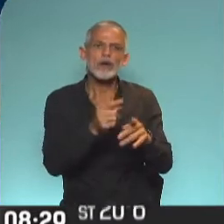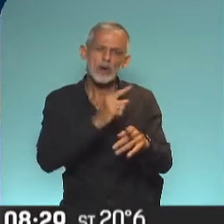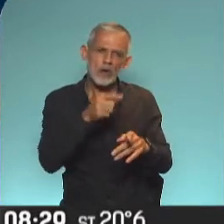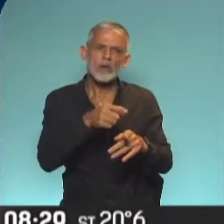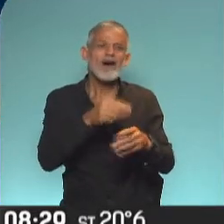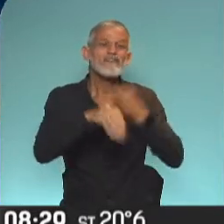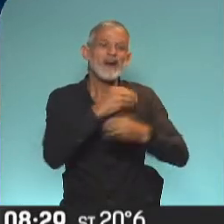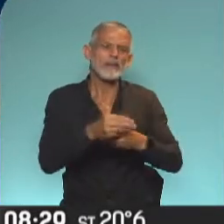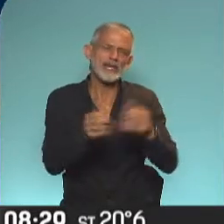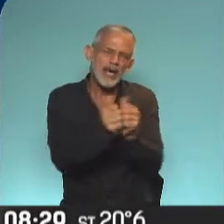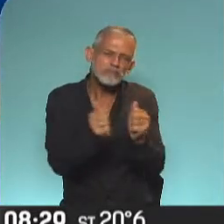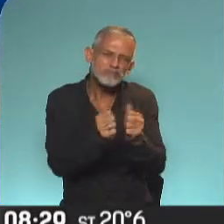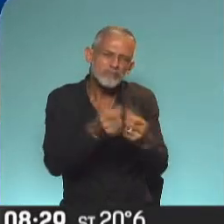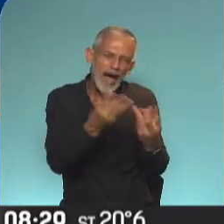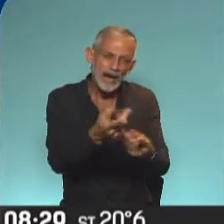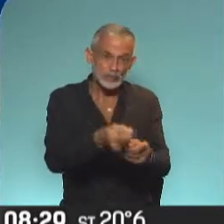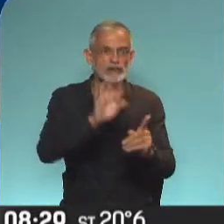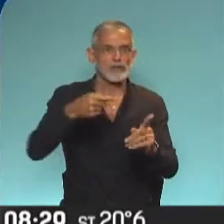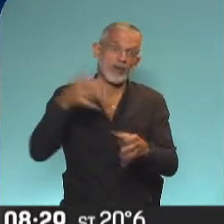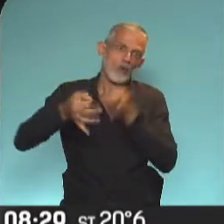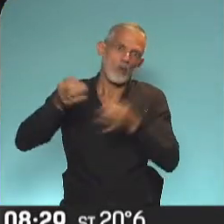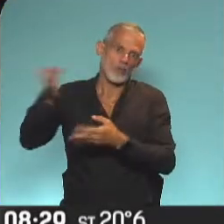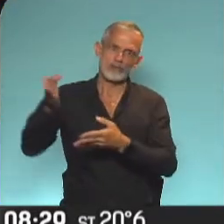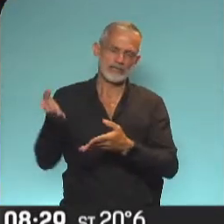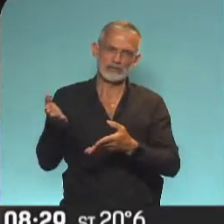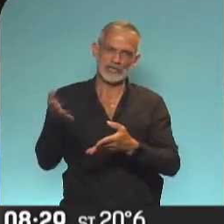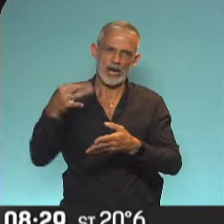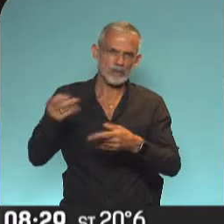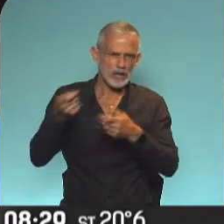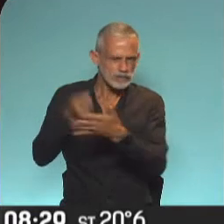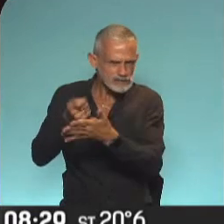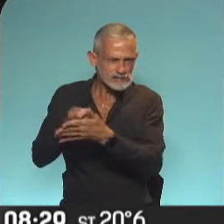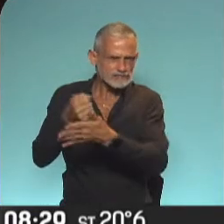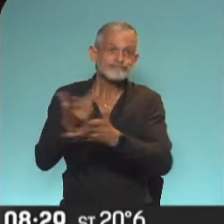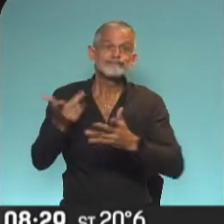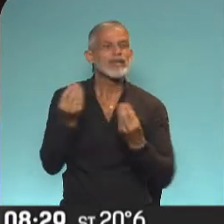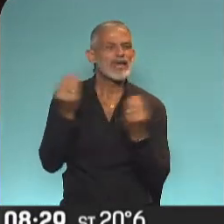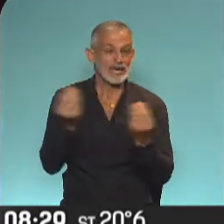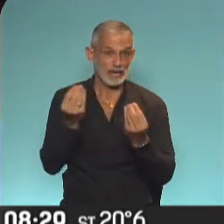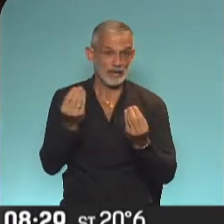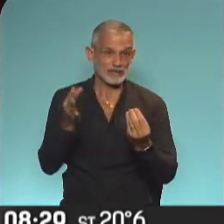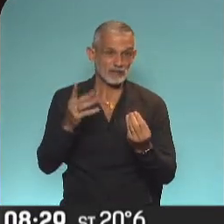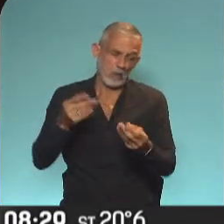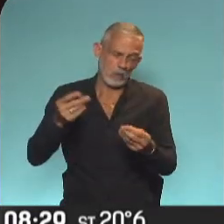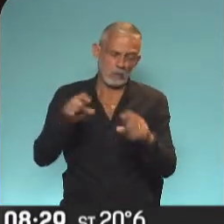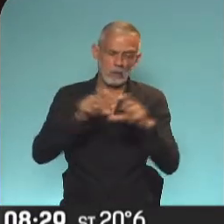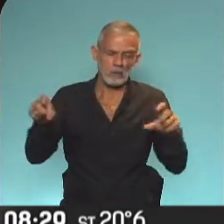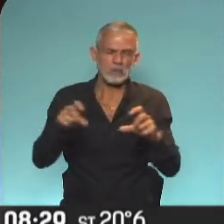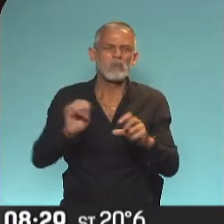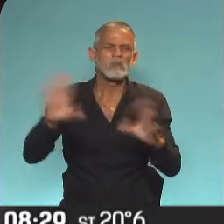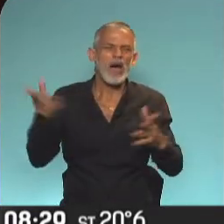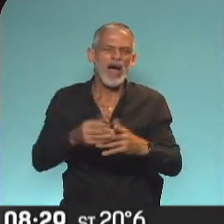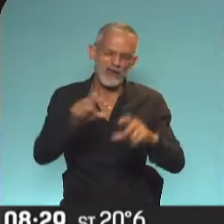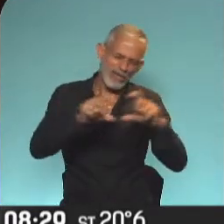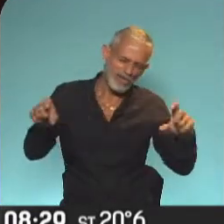de la familia, pero por el otro lado con el Poder Judicial, porque también muchas veces lo que pasaba es que ni se caratulaba bien en